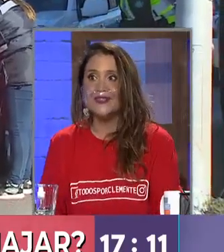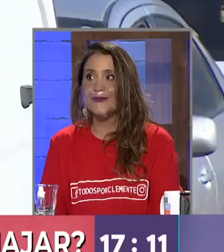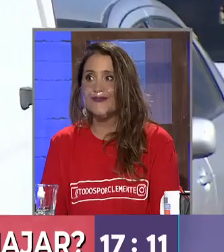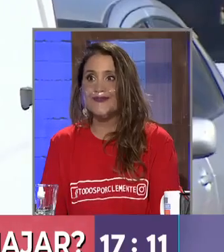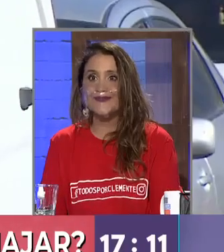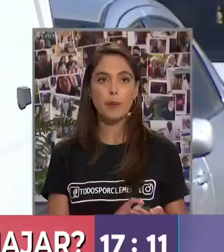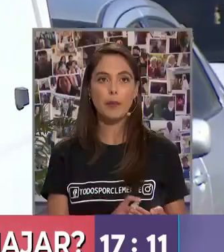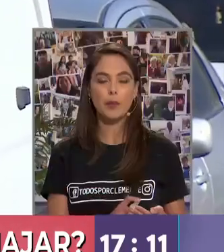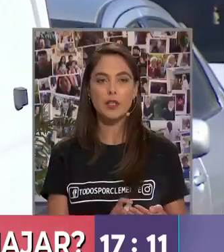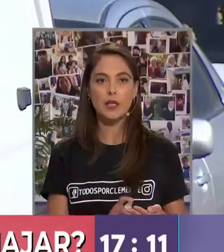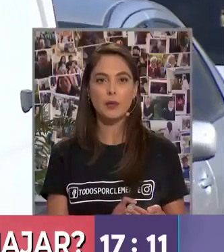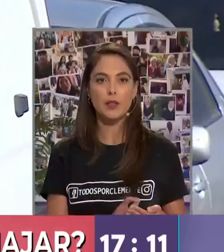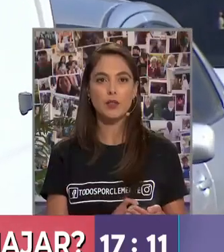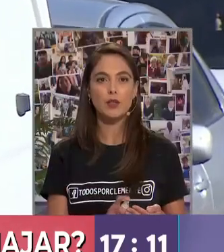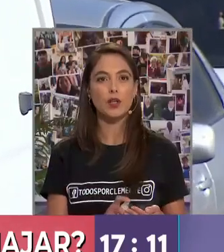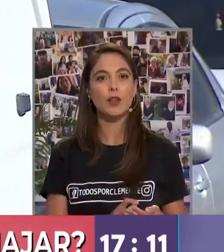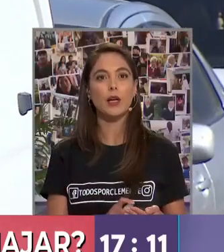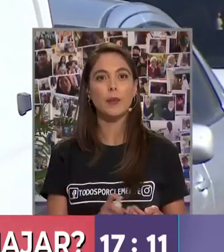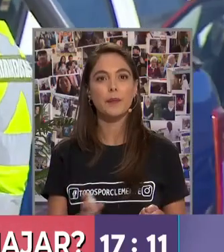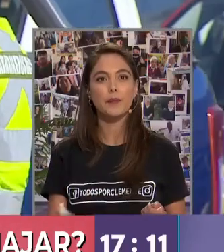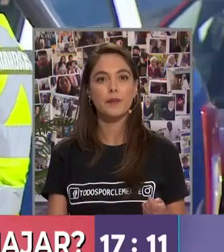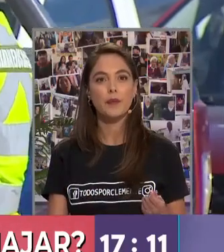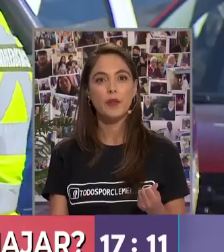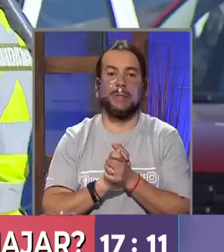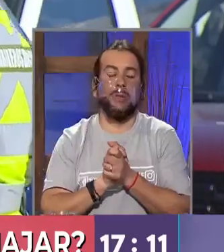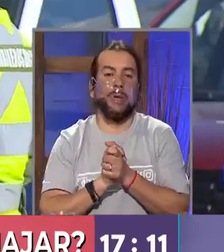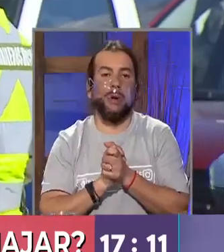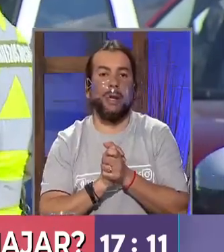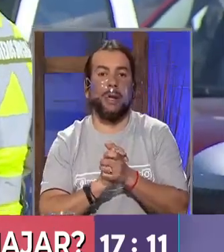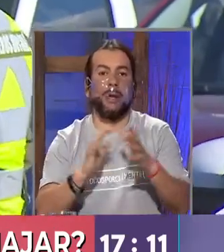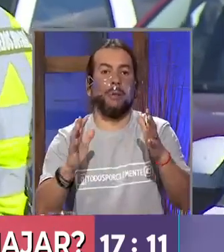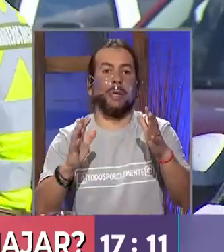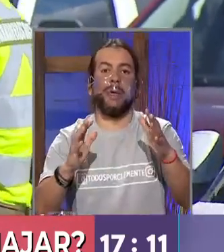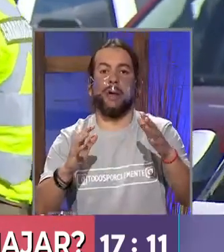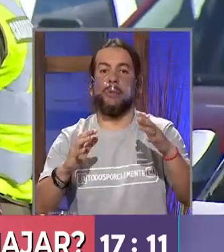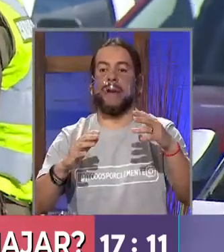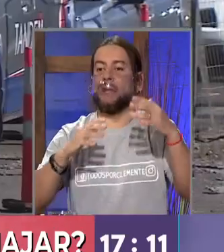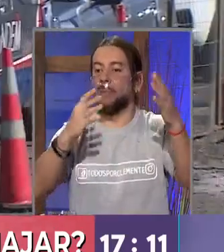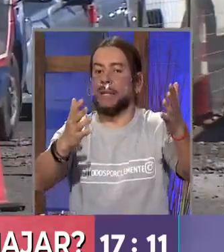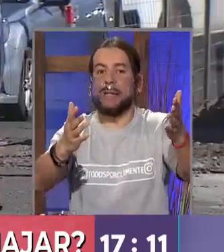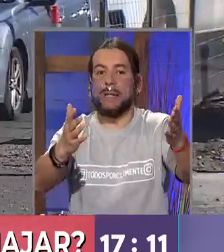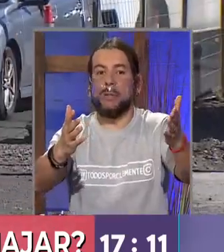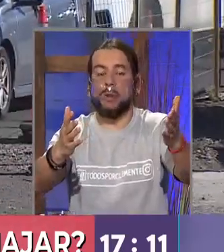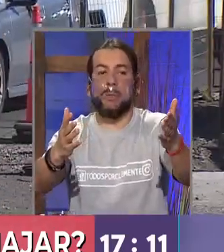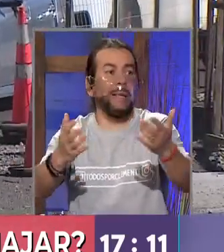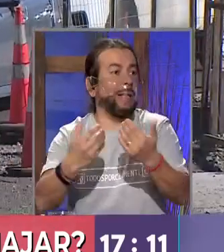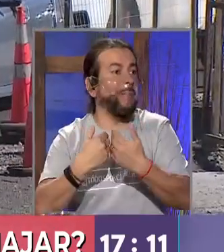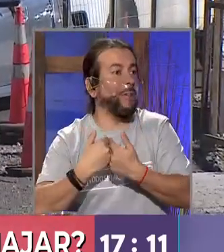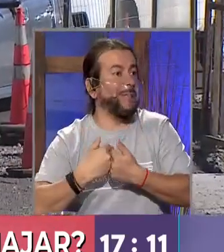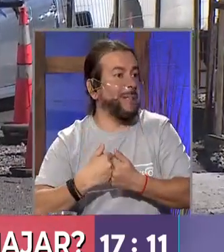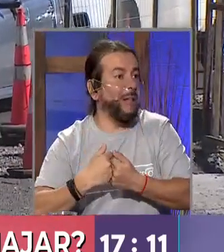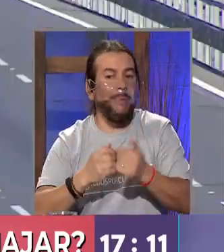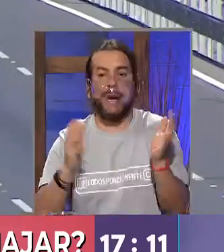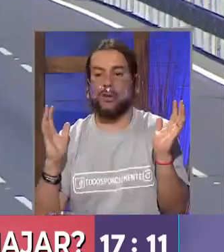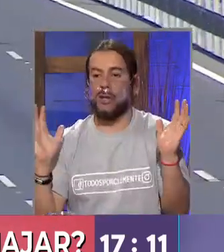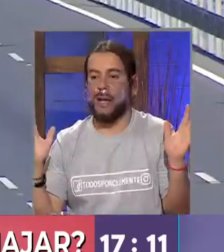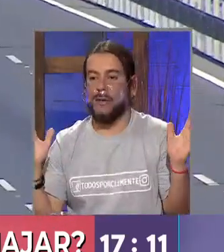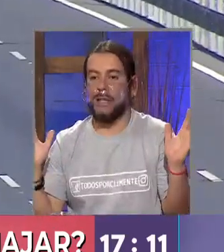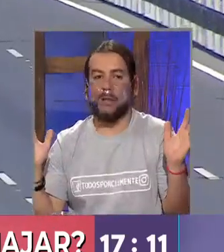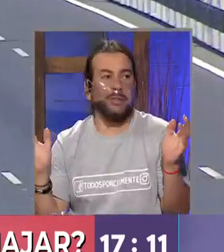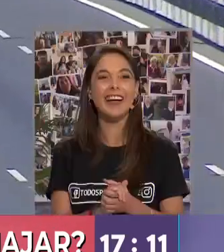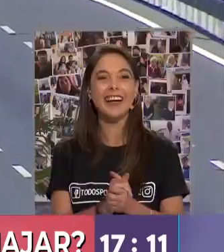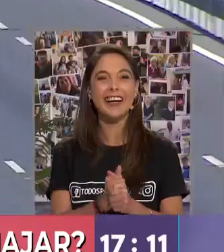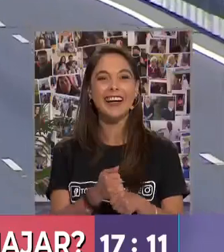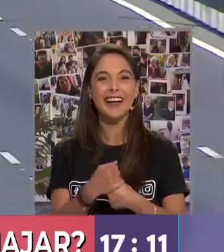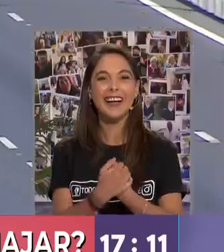Sí, gracias Pame por ese Ángeles, por ese concepto. Ángeles, dígame. Cortito, estaba pensando que igual, qué rico, porque es como barato invitarte a ti, porque imagínate, le invito al cine, lo más caro son las